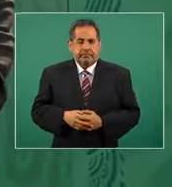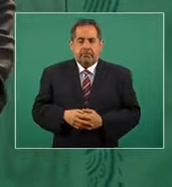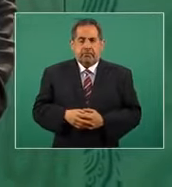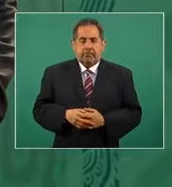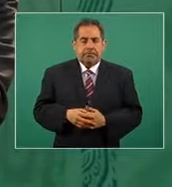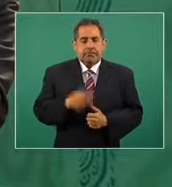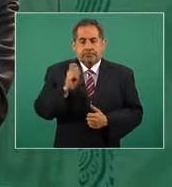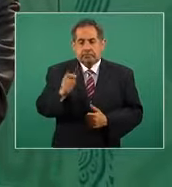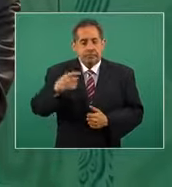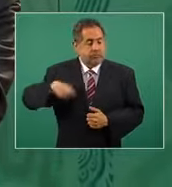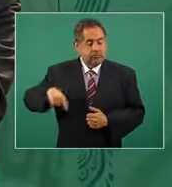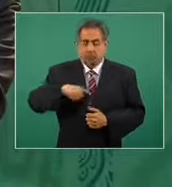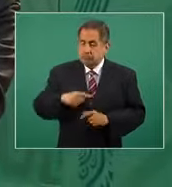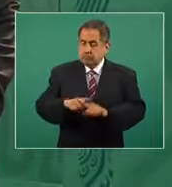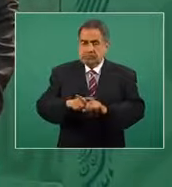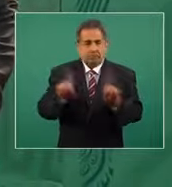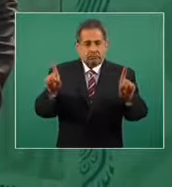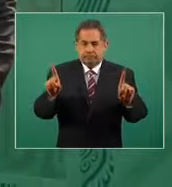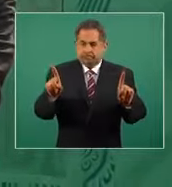somos distintos.